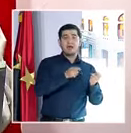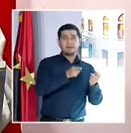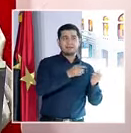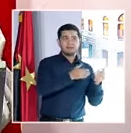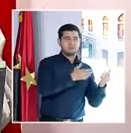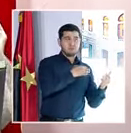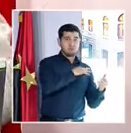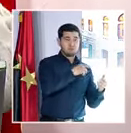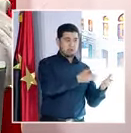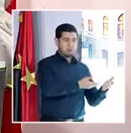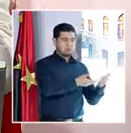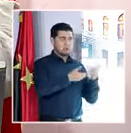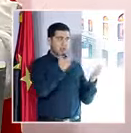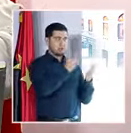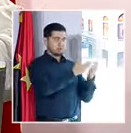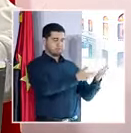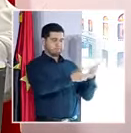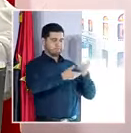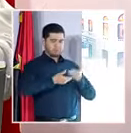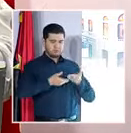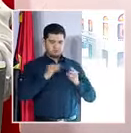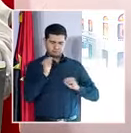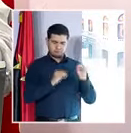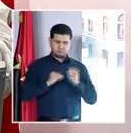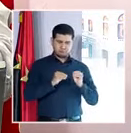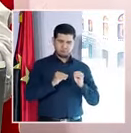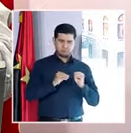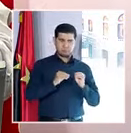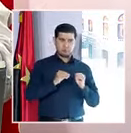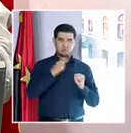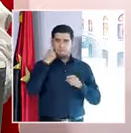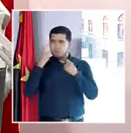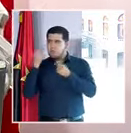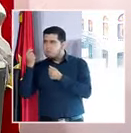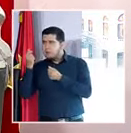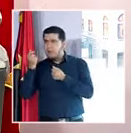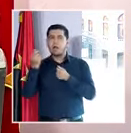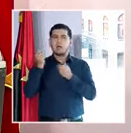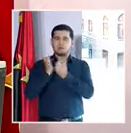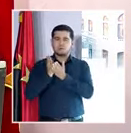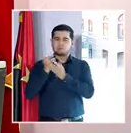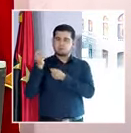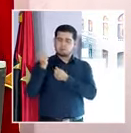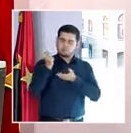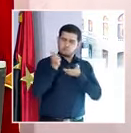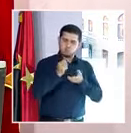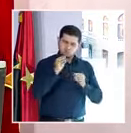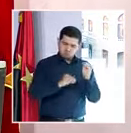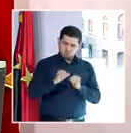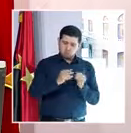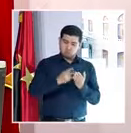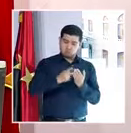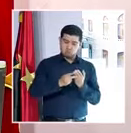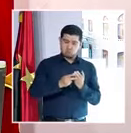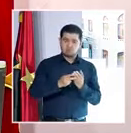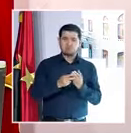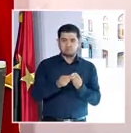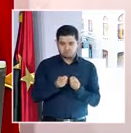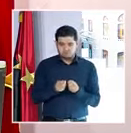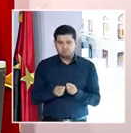en funcionamiento y contratar los recursos para la dotación, que ha